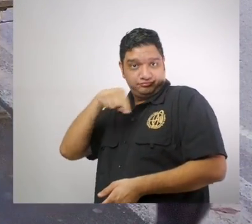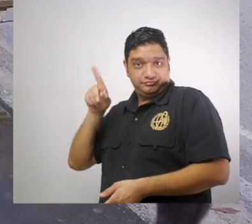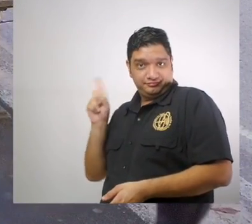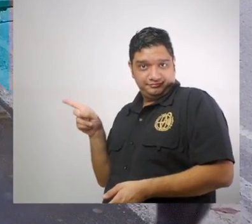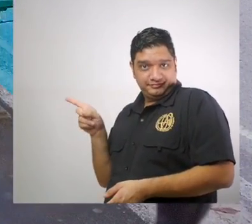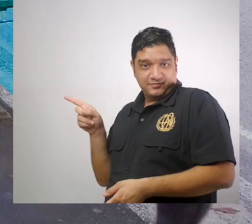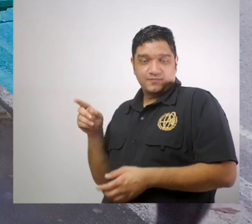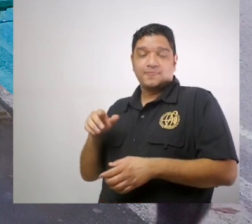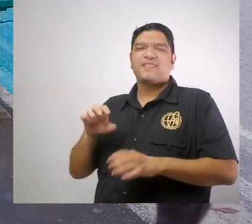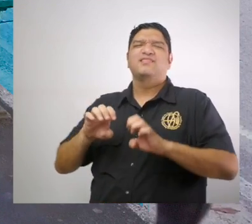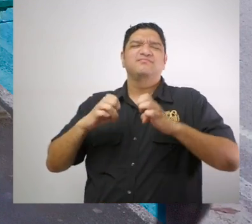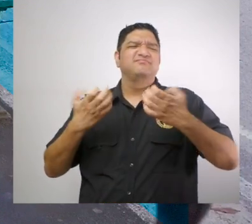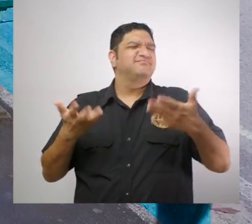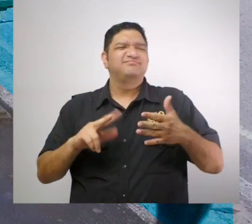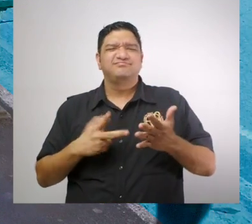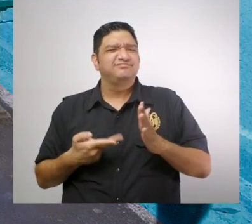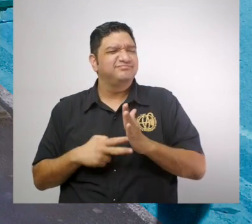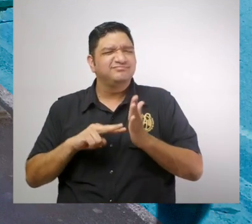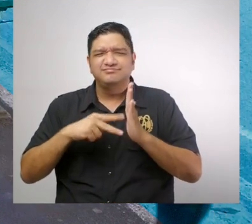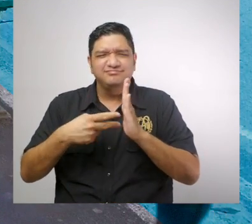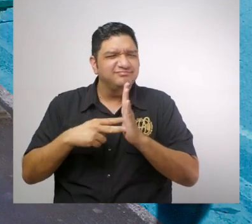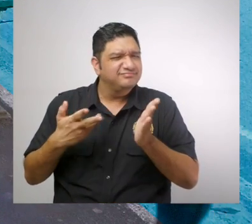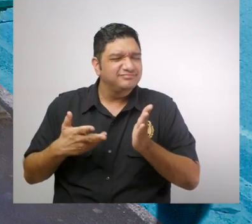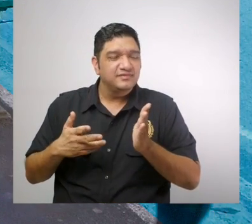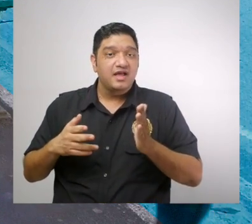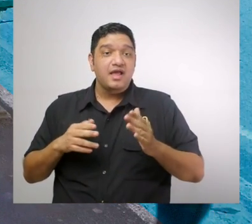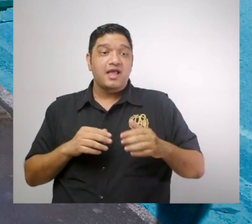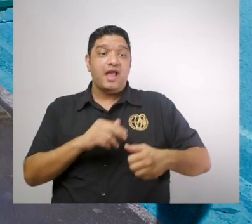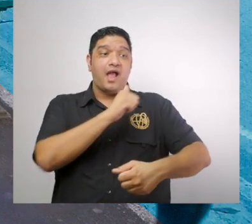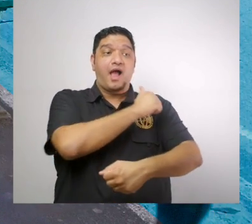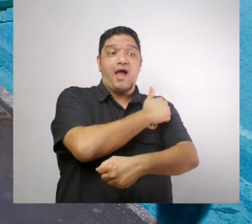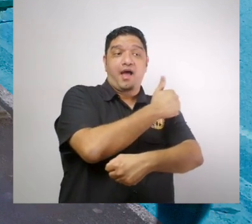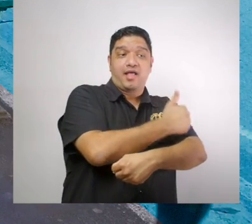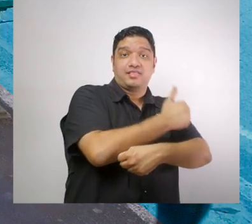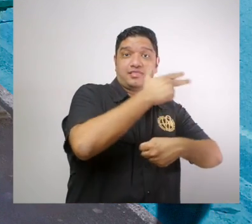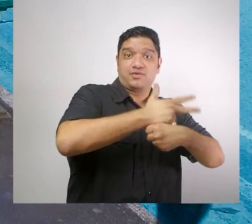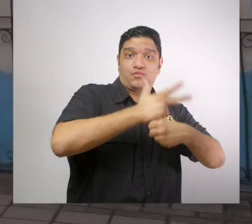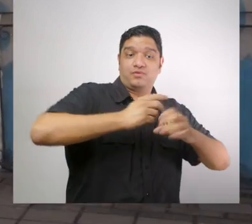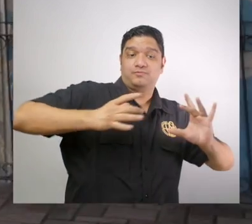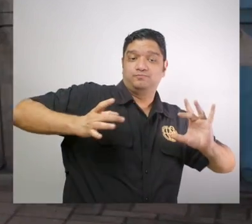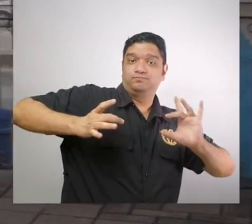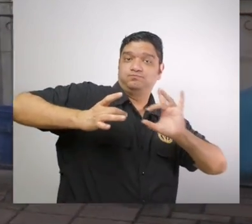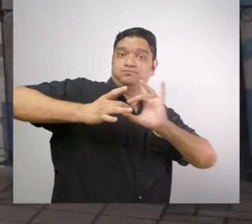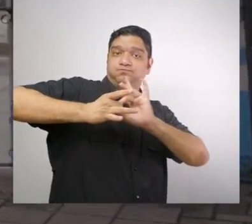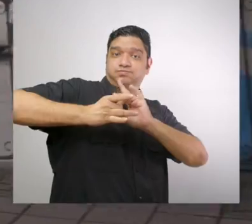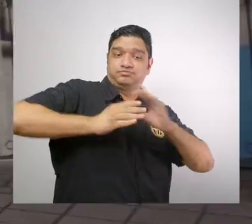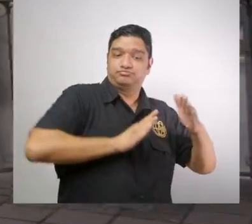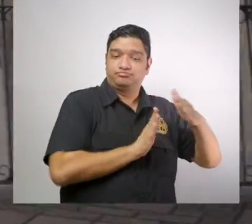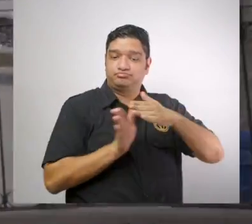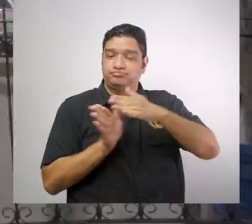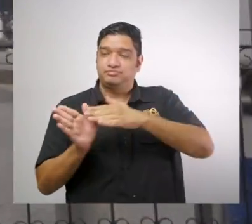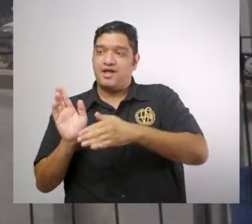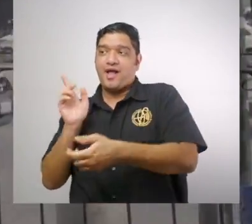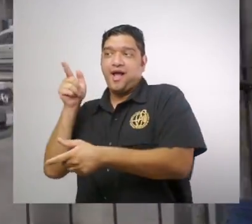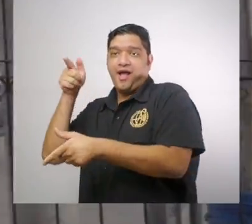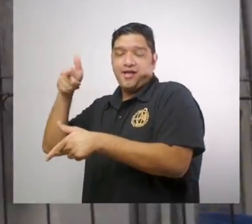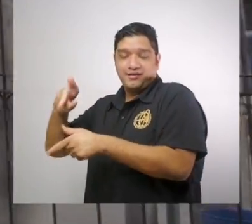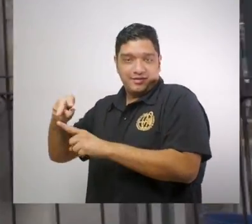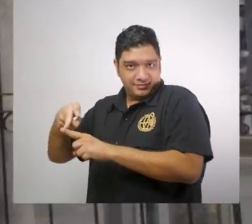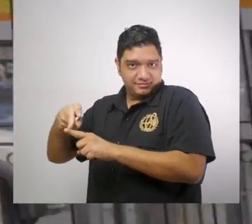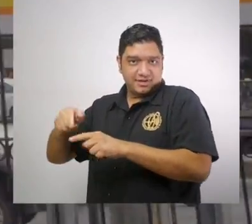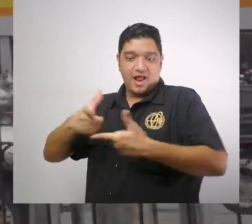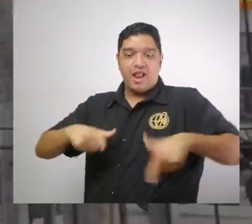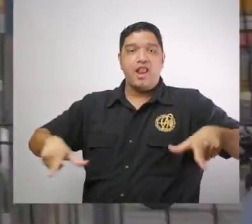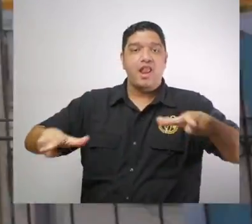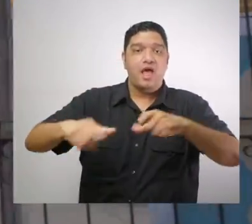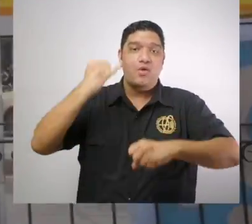de Guatemala en el Valle de Panchoy y el lago de Izabal. Y hoy no nos debe de preocupar que esta